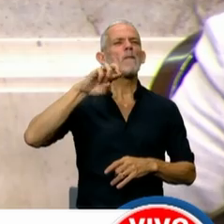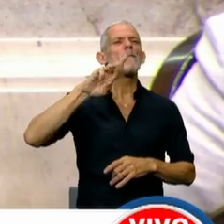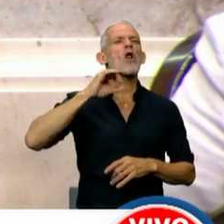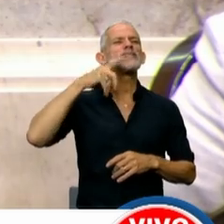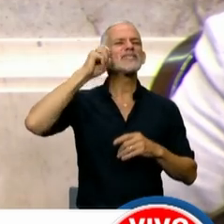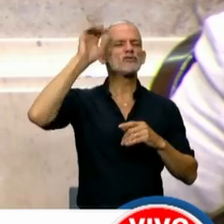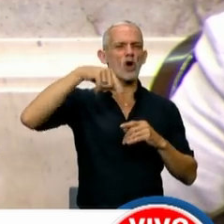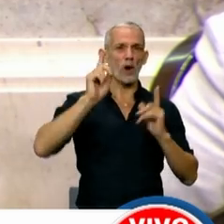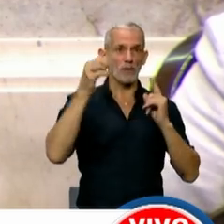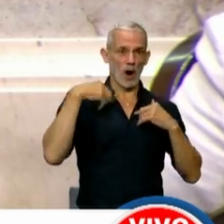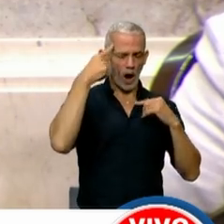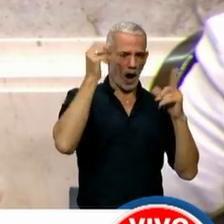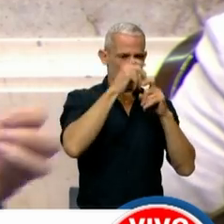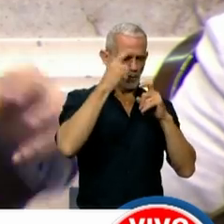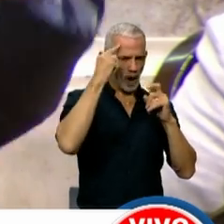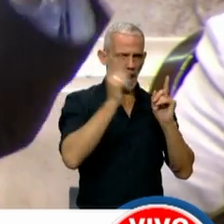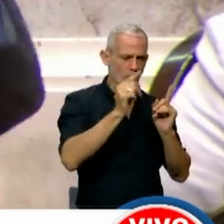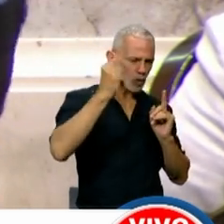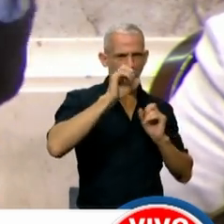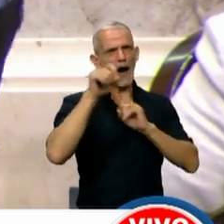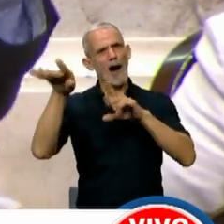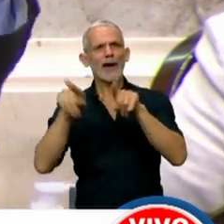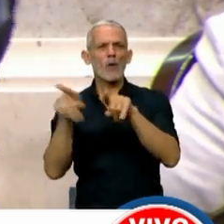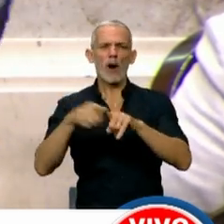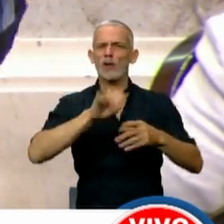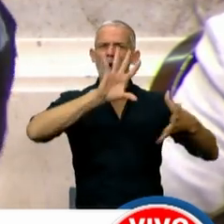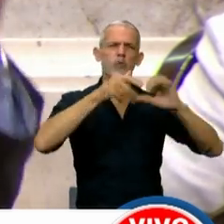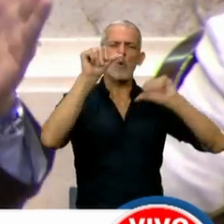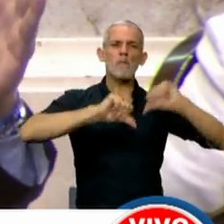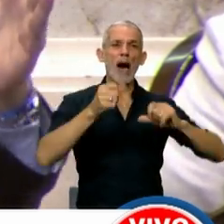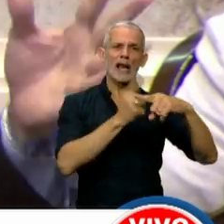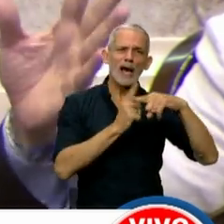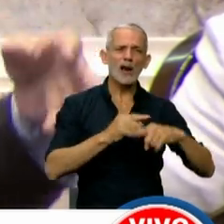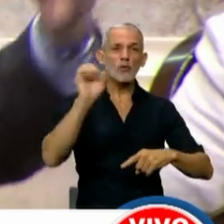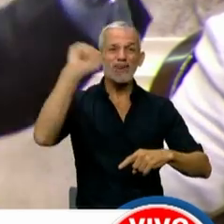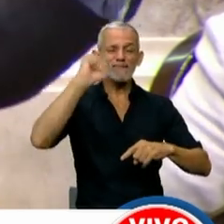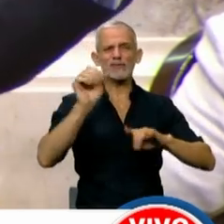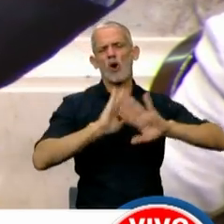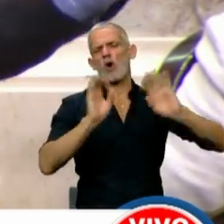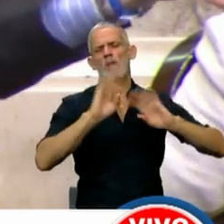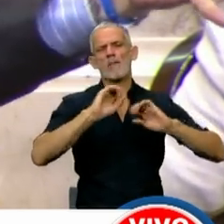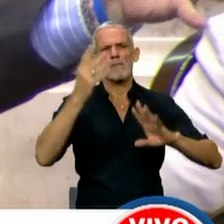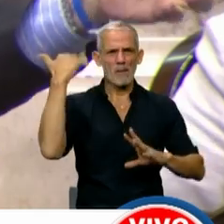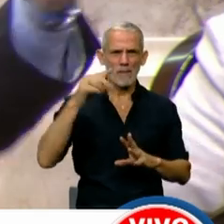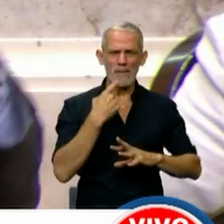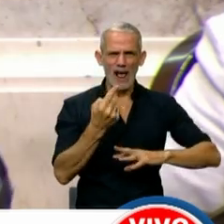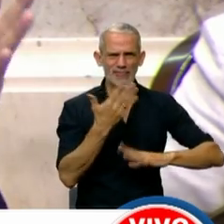proyectan como nosotros lo que hicieron ustedes si ustedes les fue muy mal con los cálculos de la inflación que decían